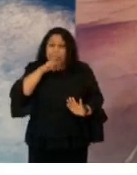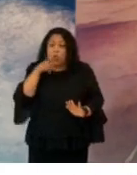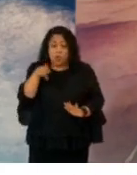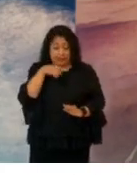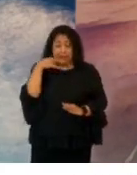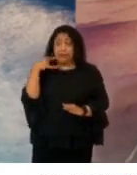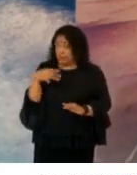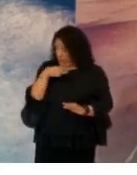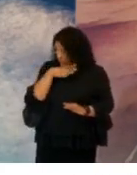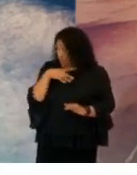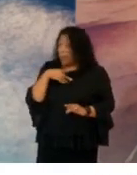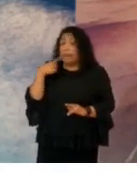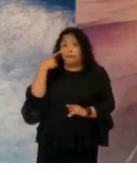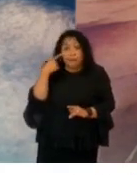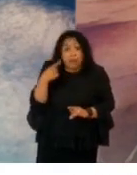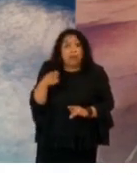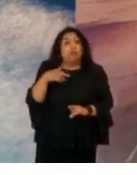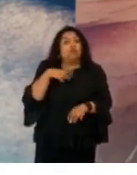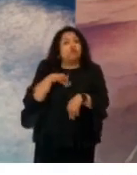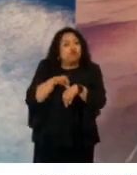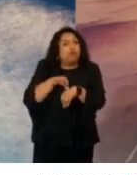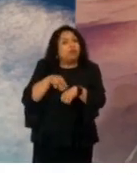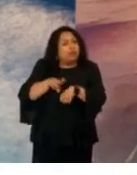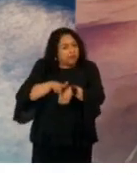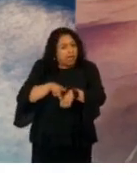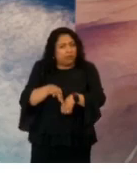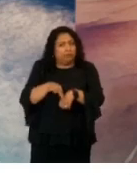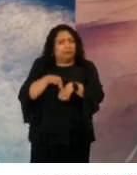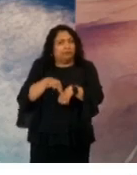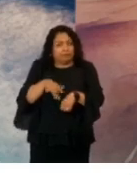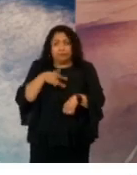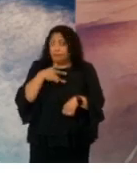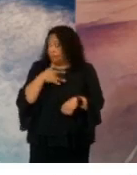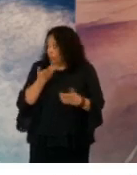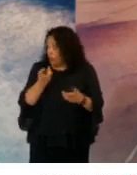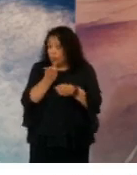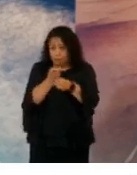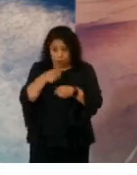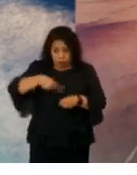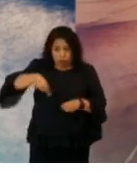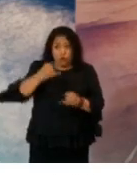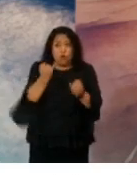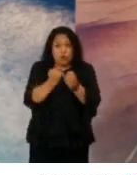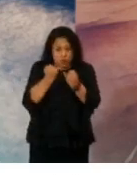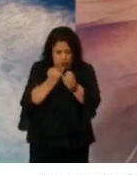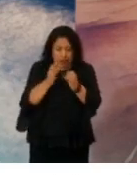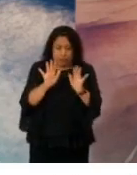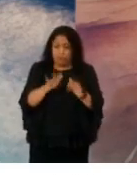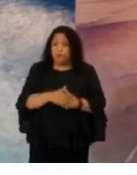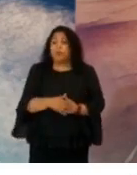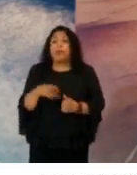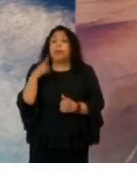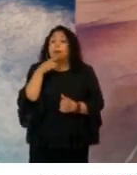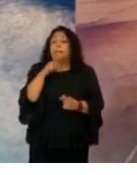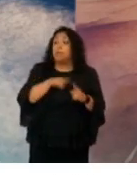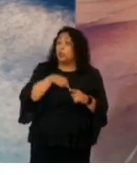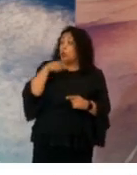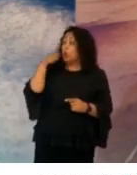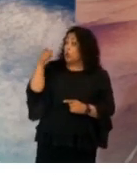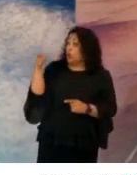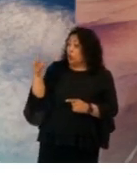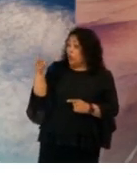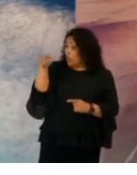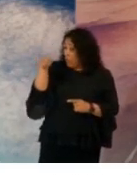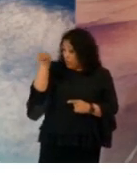Chile lo estamos haciendo y se ve, lo experimentamos día a día. Así que también les hago la invitación que se trabaje desde aquí. Y rápido voy a... Jalí,